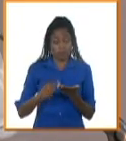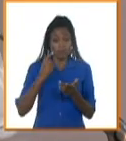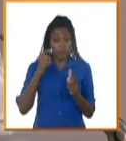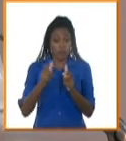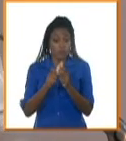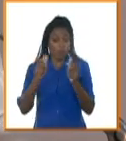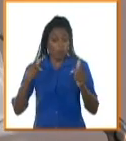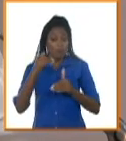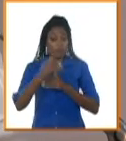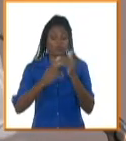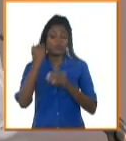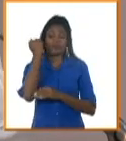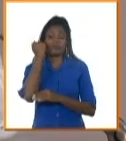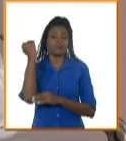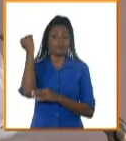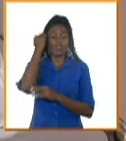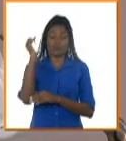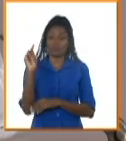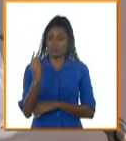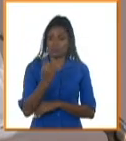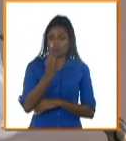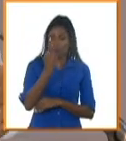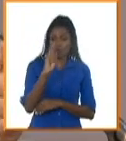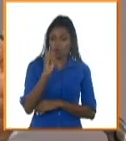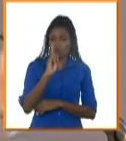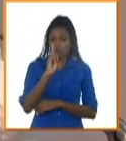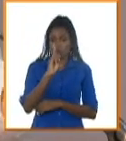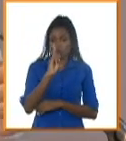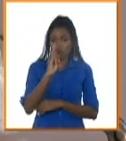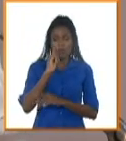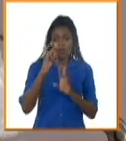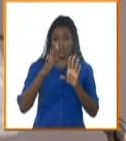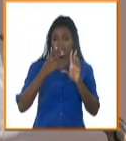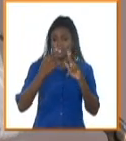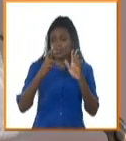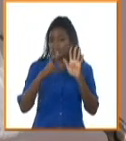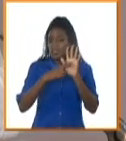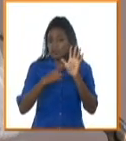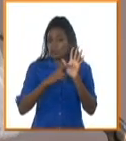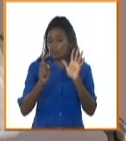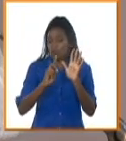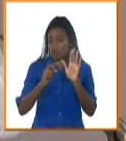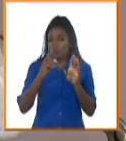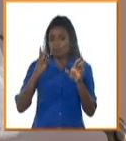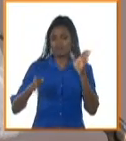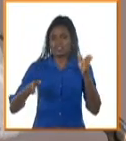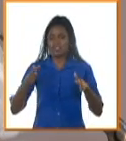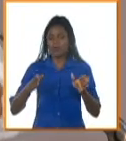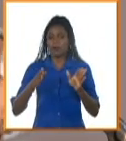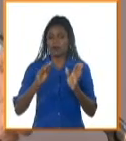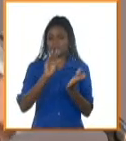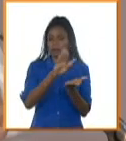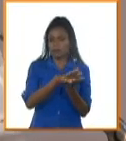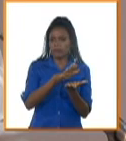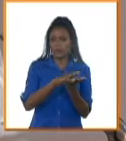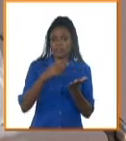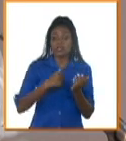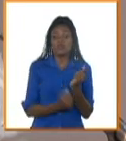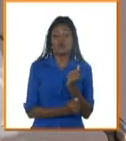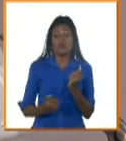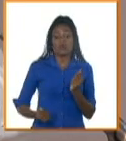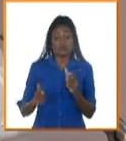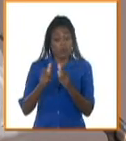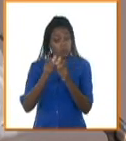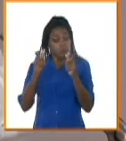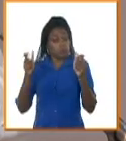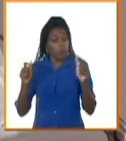proceso de capacitación no solo durante la aplicación resolución sino desde una etapa previa y se ha hecho un esfuerzo bastante grande